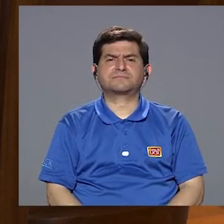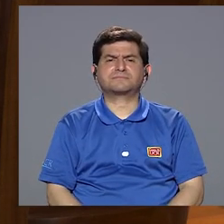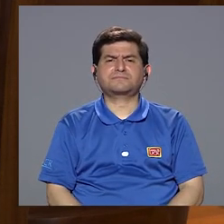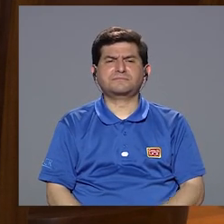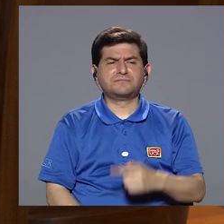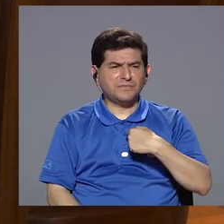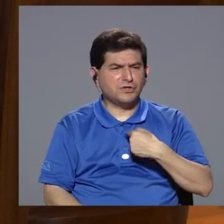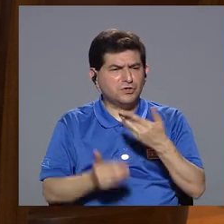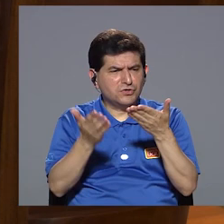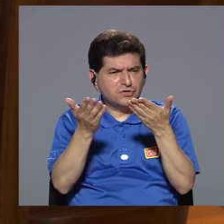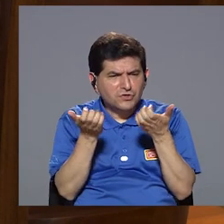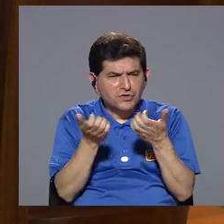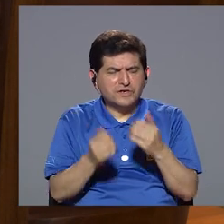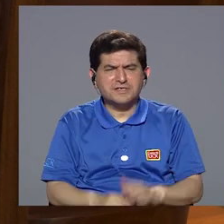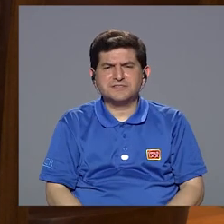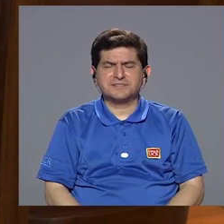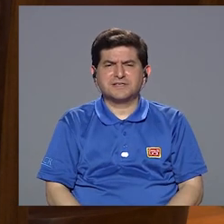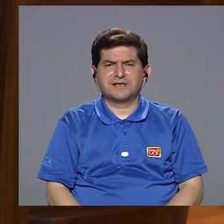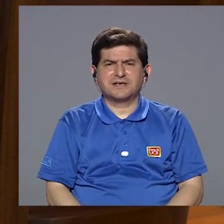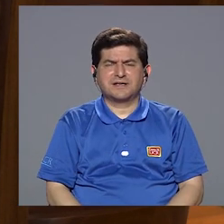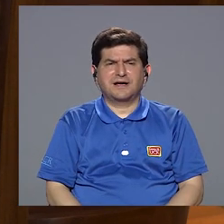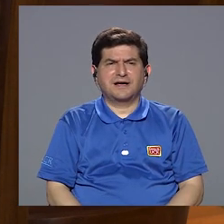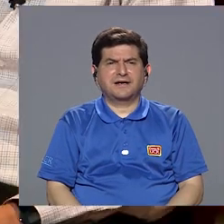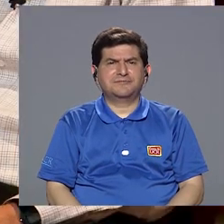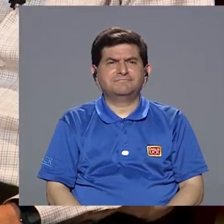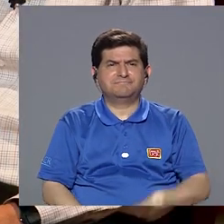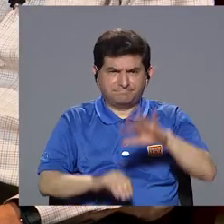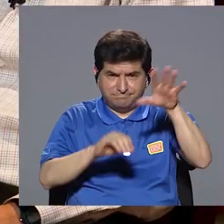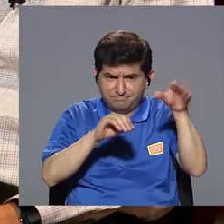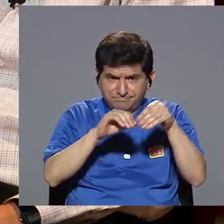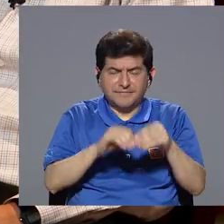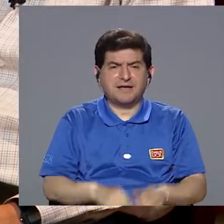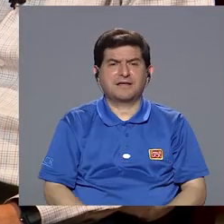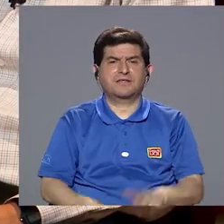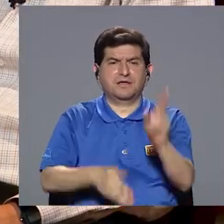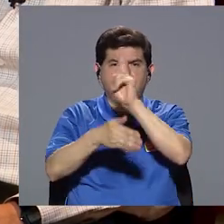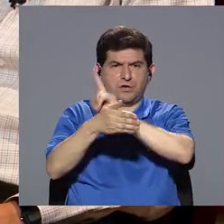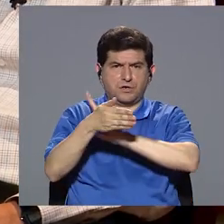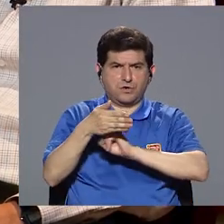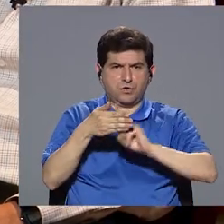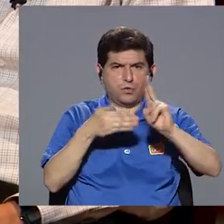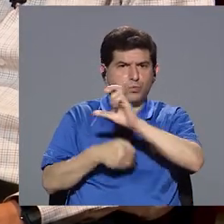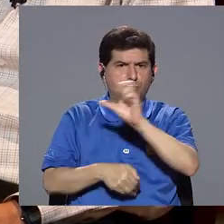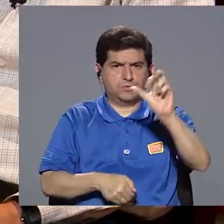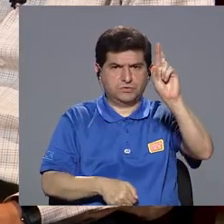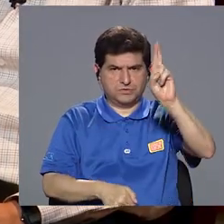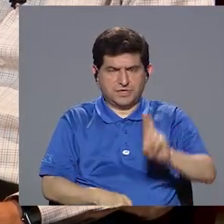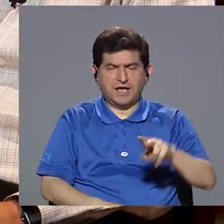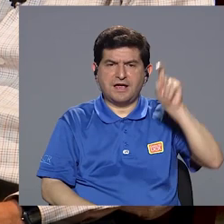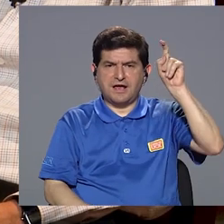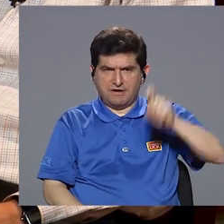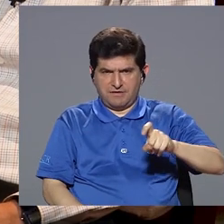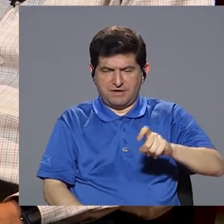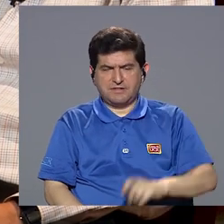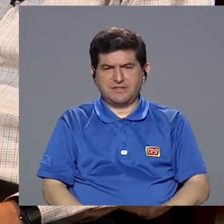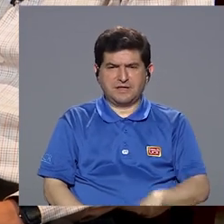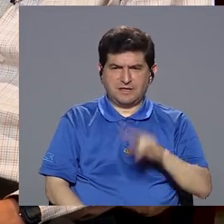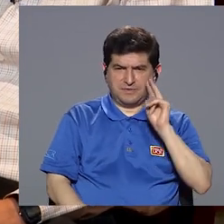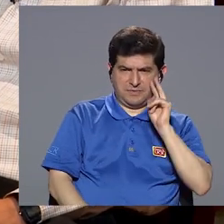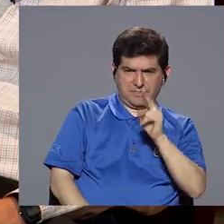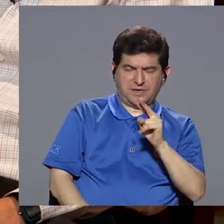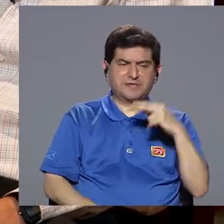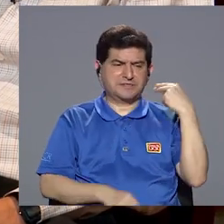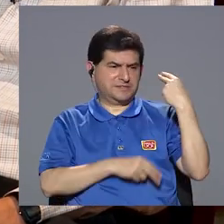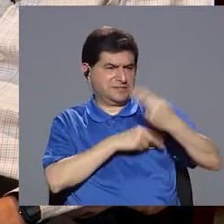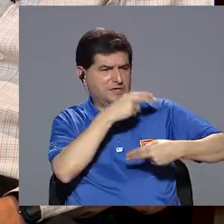yo quisiera hacer una referencia al hecho de que la universidad de costa rica debe